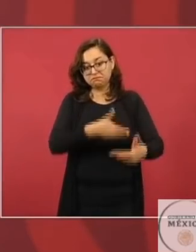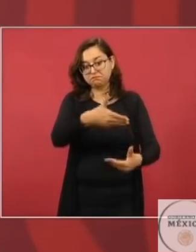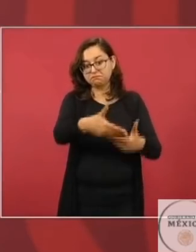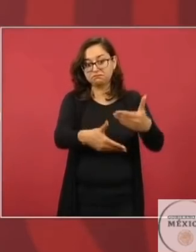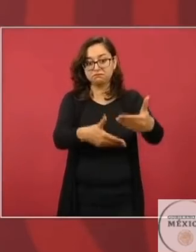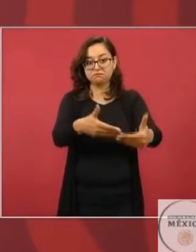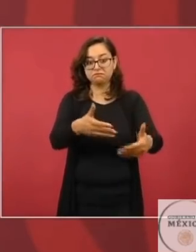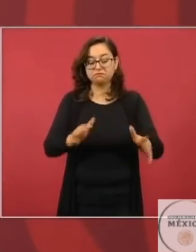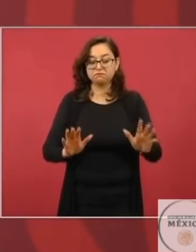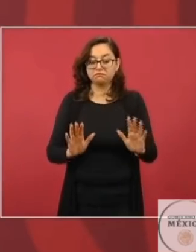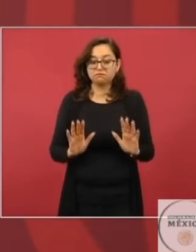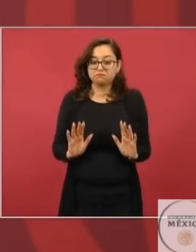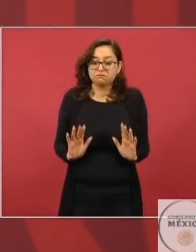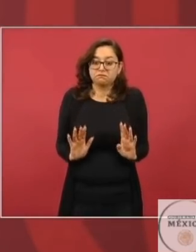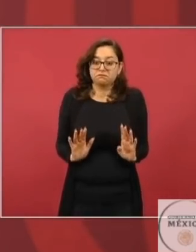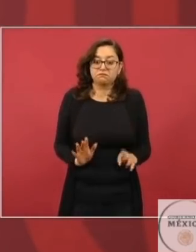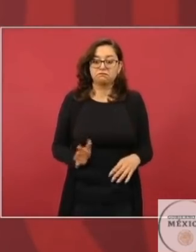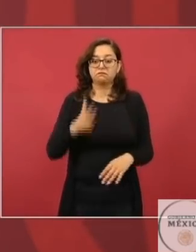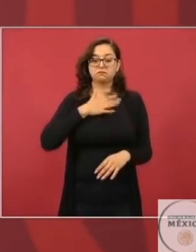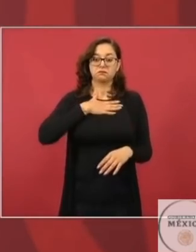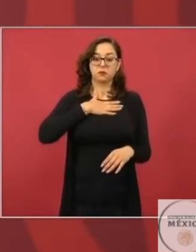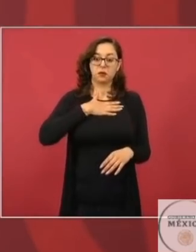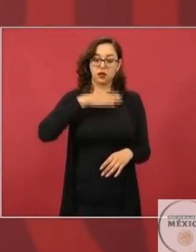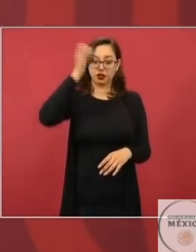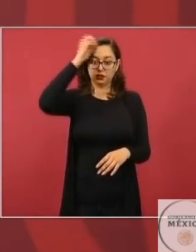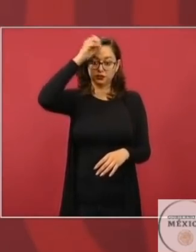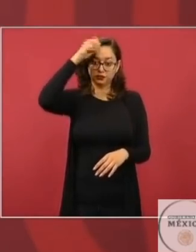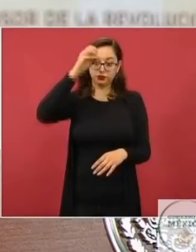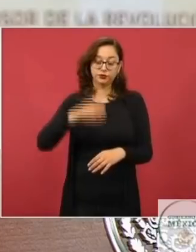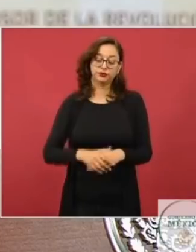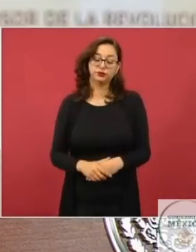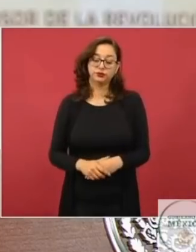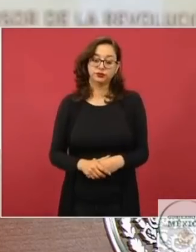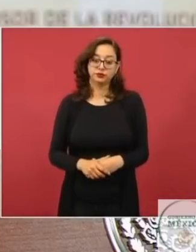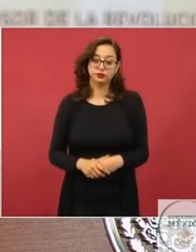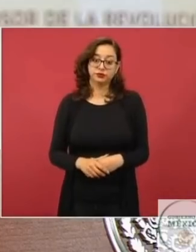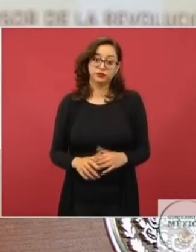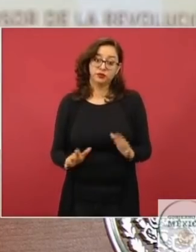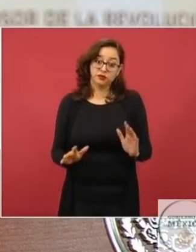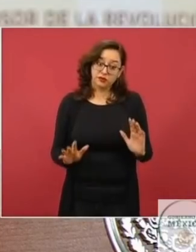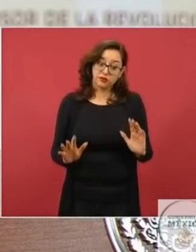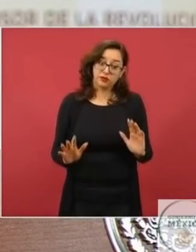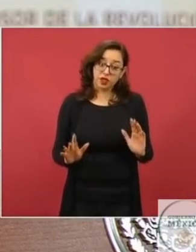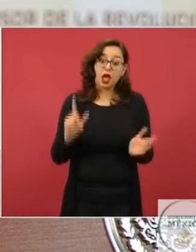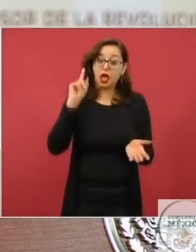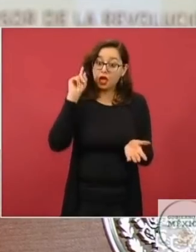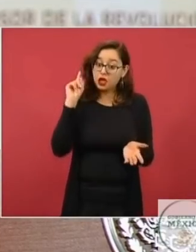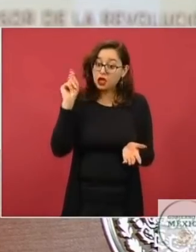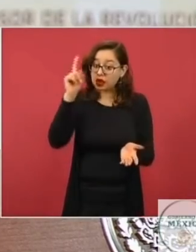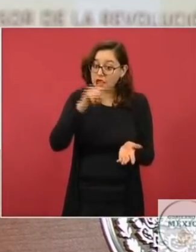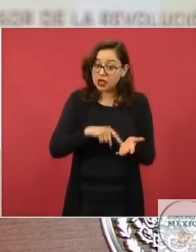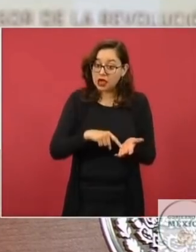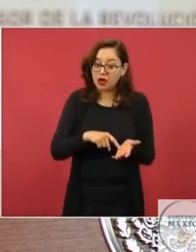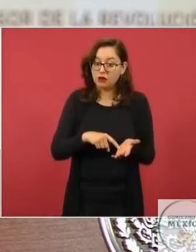Entonces eso es lo que opino. Desde luego también creo que no debe de haber